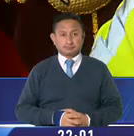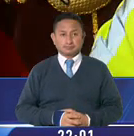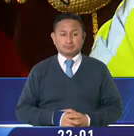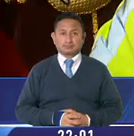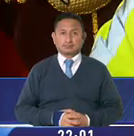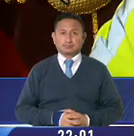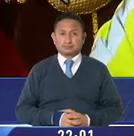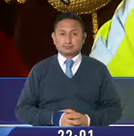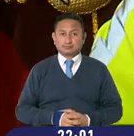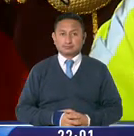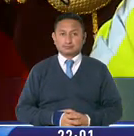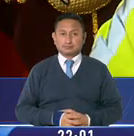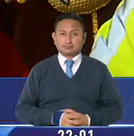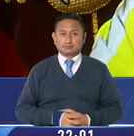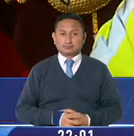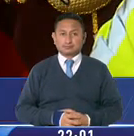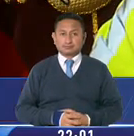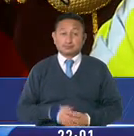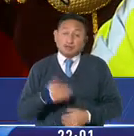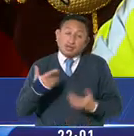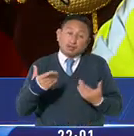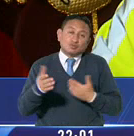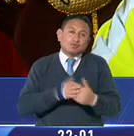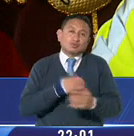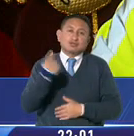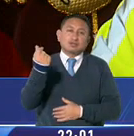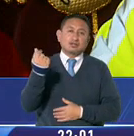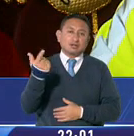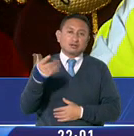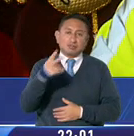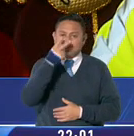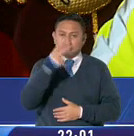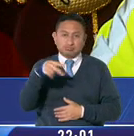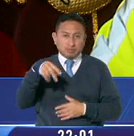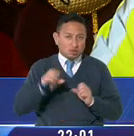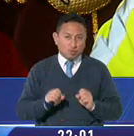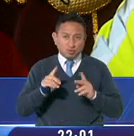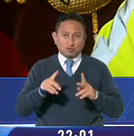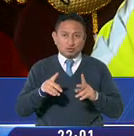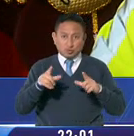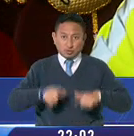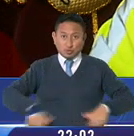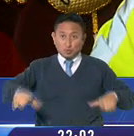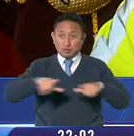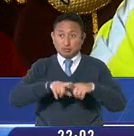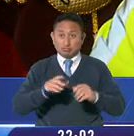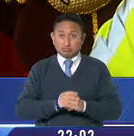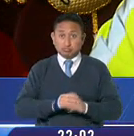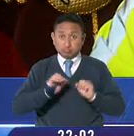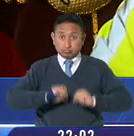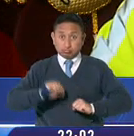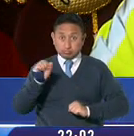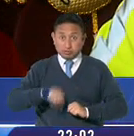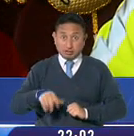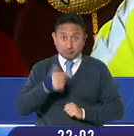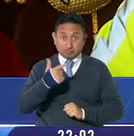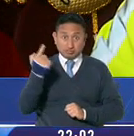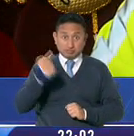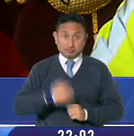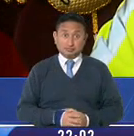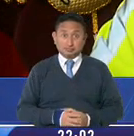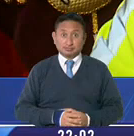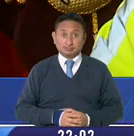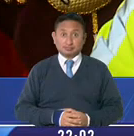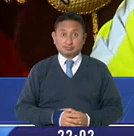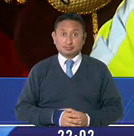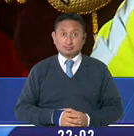cual sea la cantidad, ellos al momento que ven la oportunidad en un lugar donde vean la posibilidad de asaltarle, le cometen el